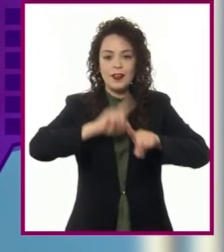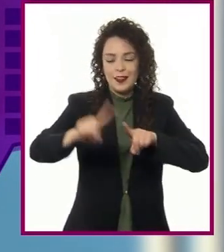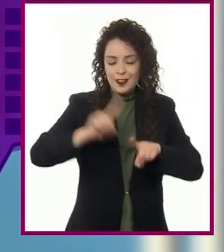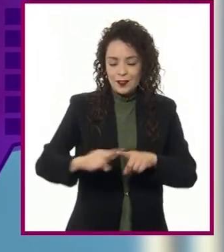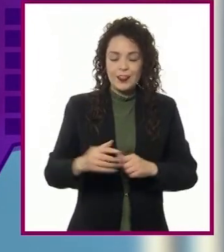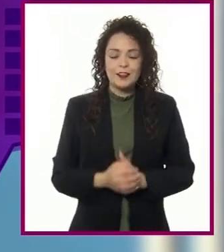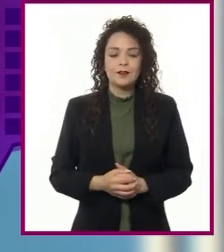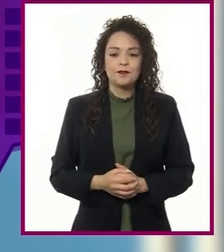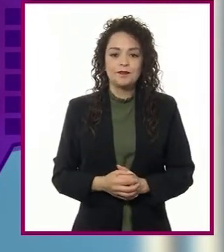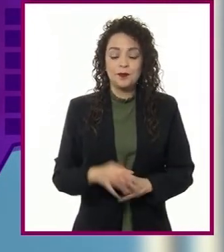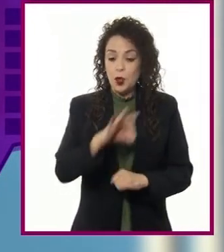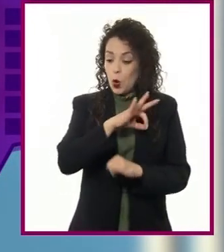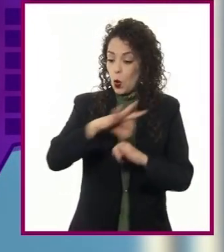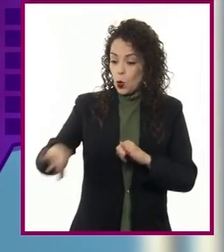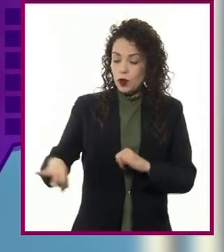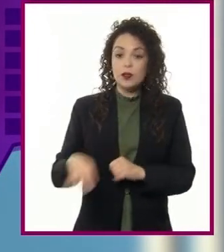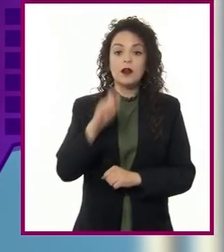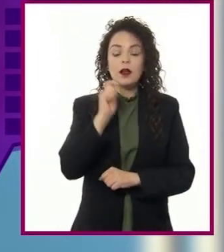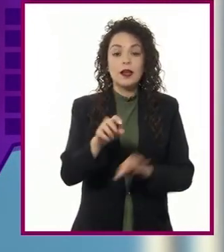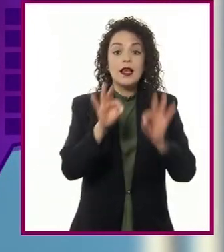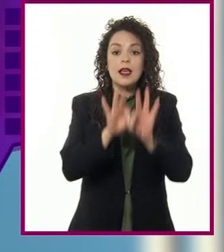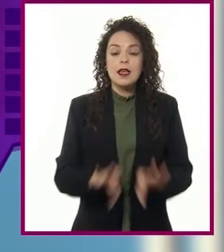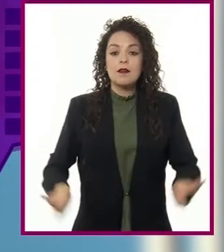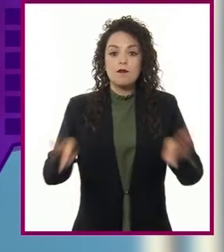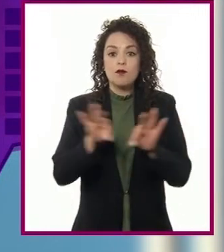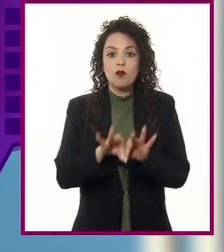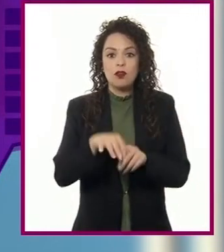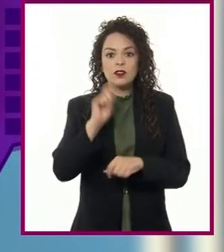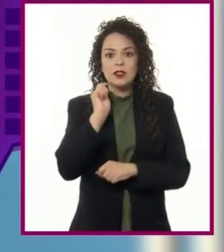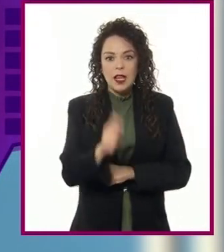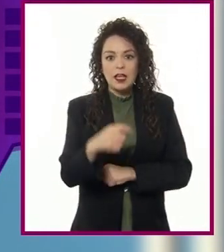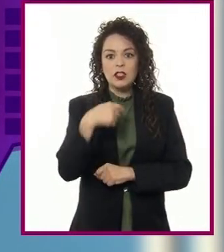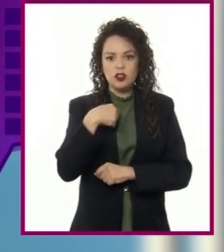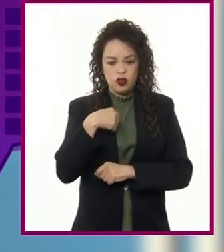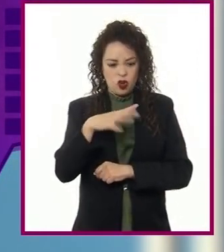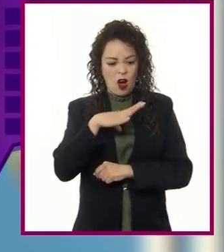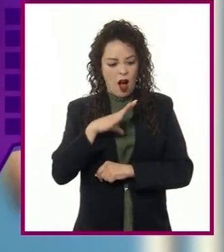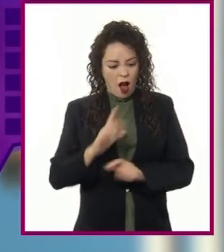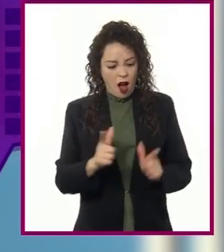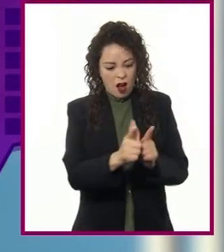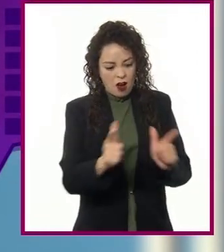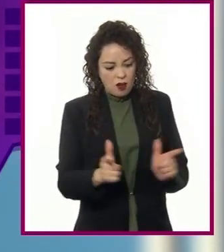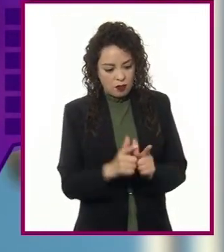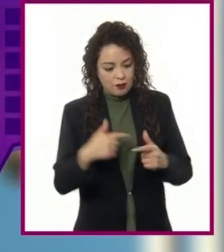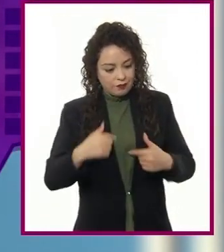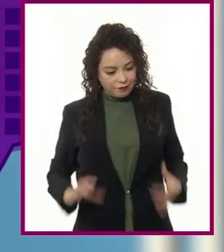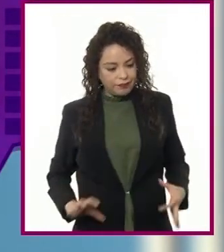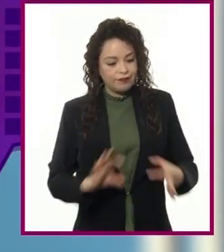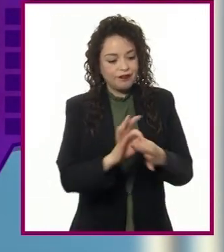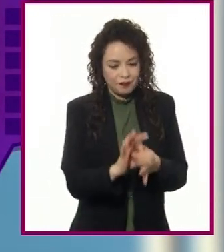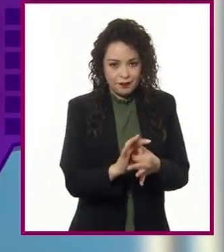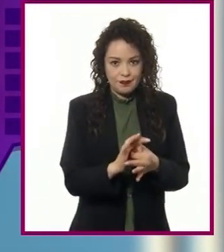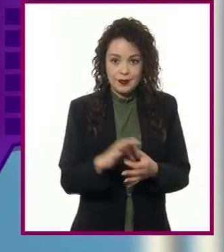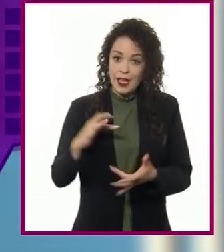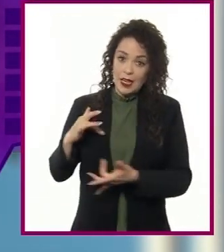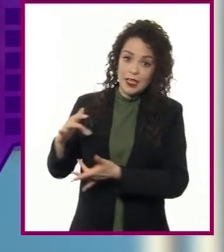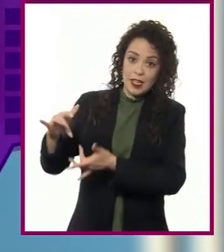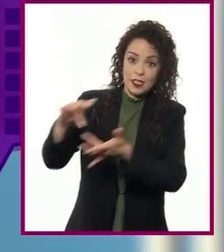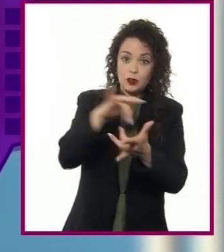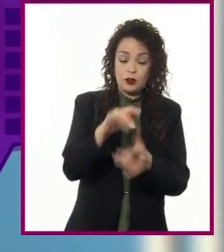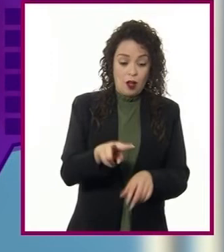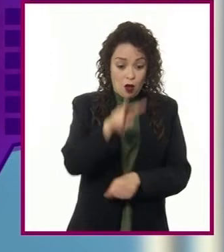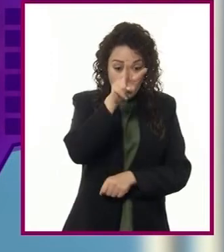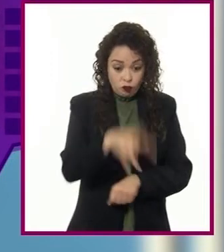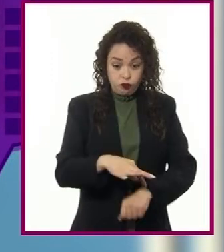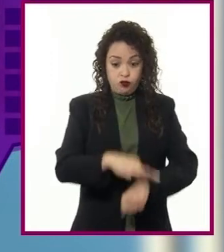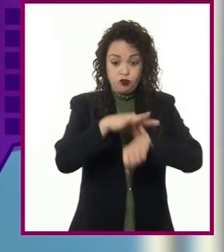Finalmente, resaltamos la importancia de pertenecer a grupos de interacción y redes sociales virtuales y reales para poder